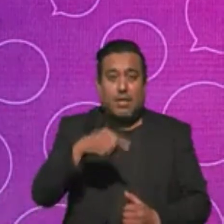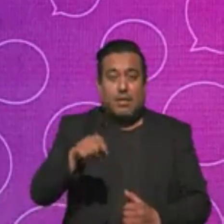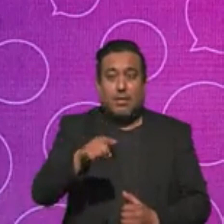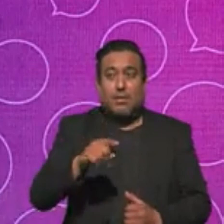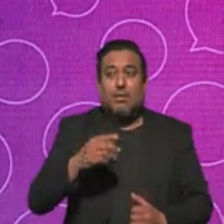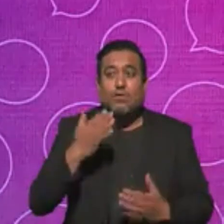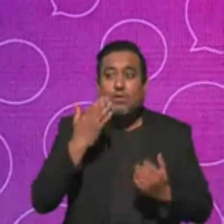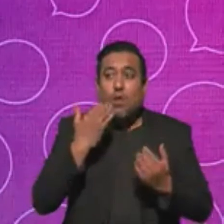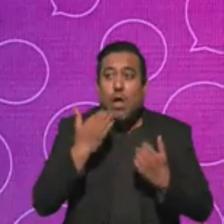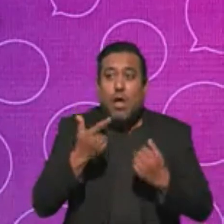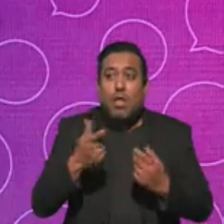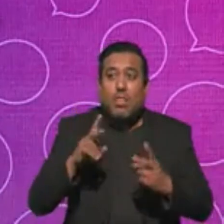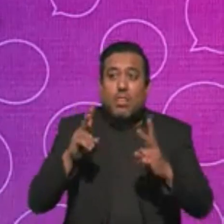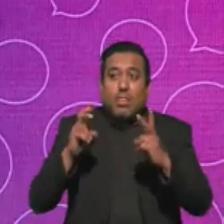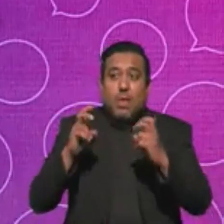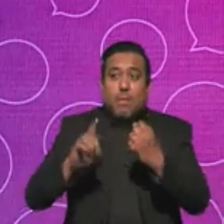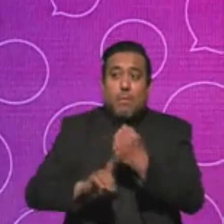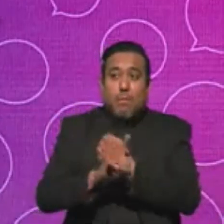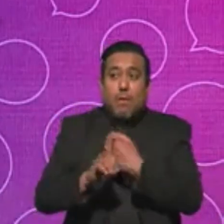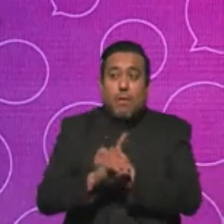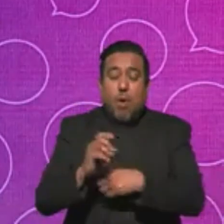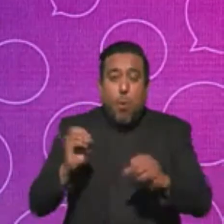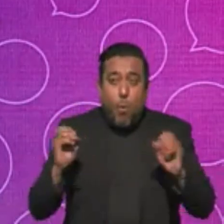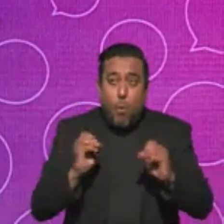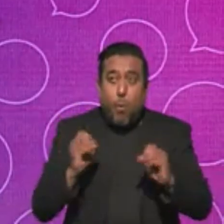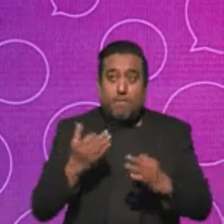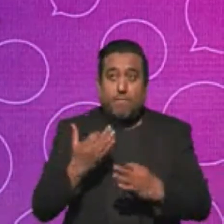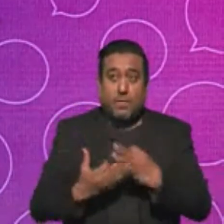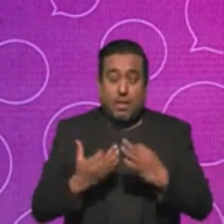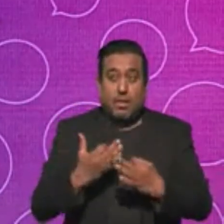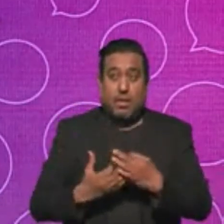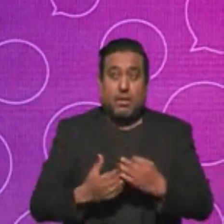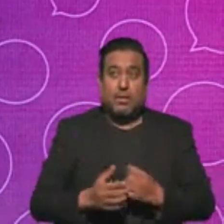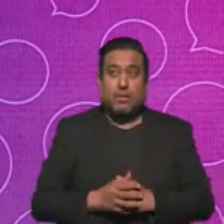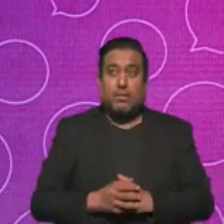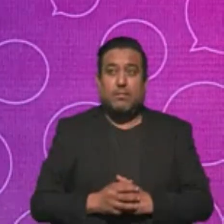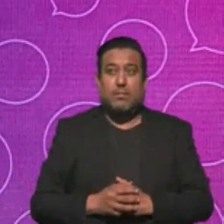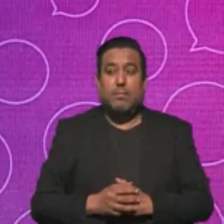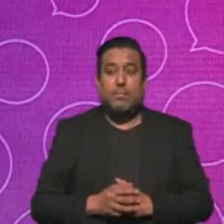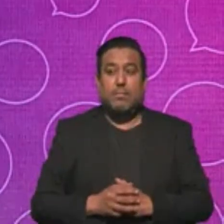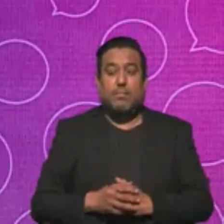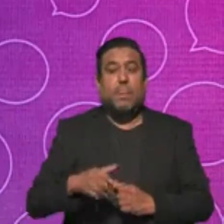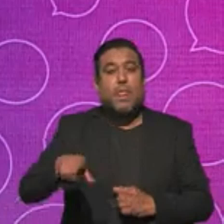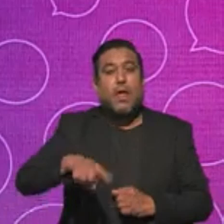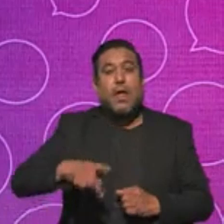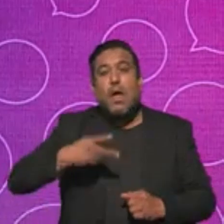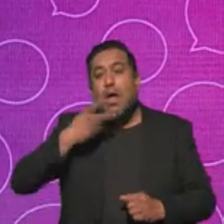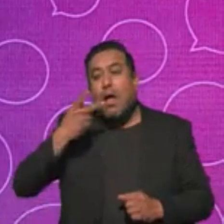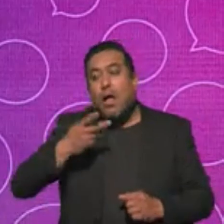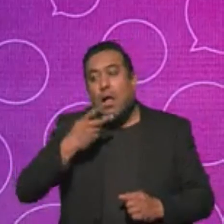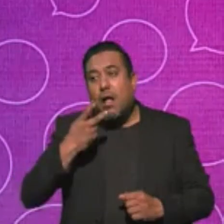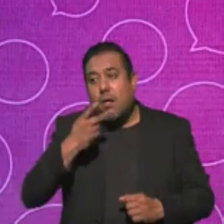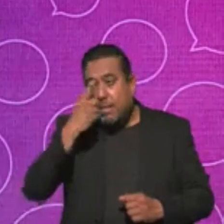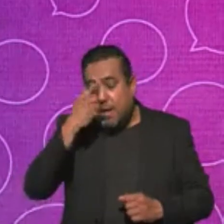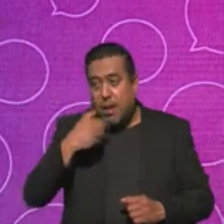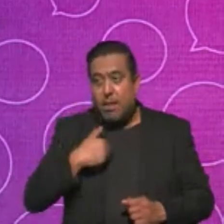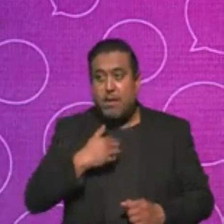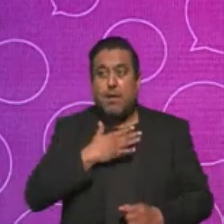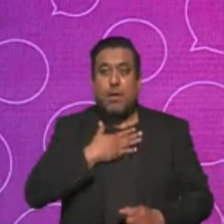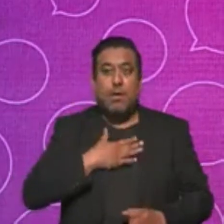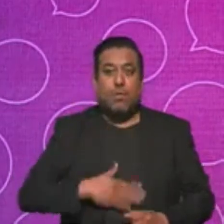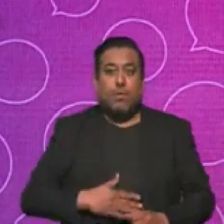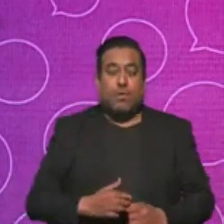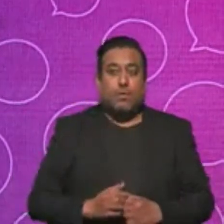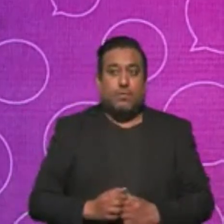los temas no habla de los temas que le interesan a la gente solamente habla de los temas que le son cómodos y